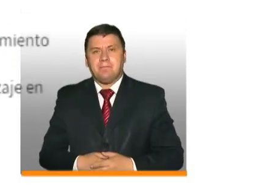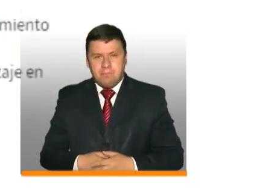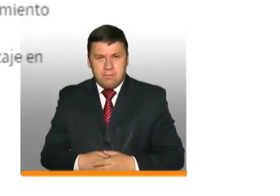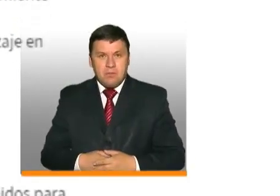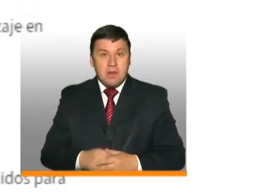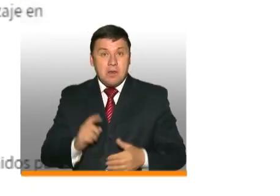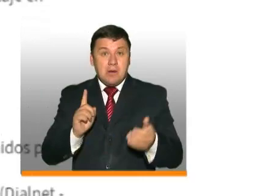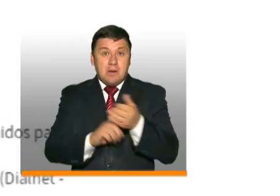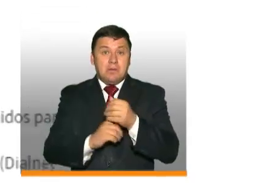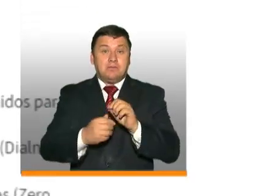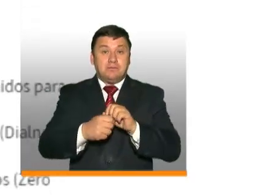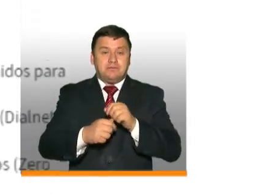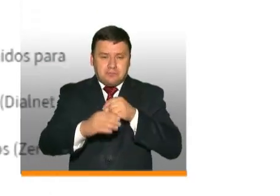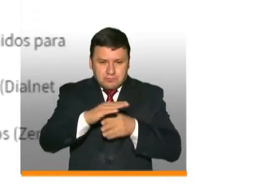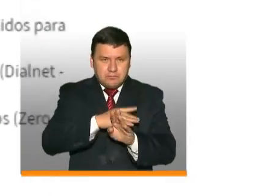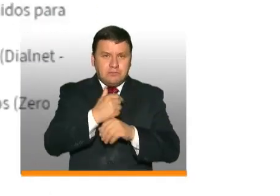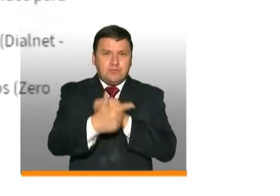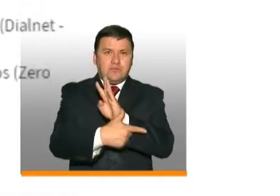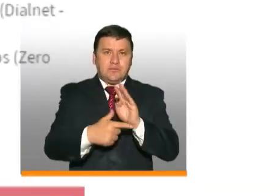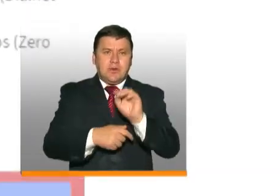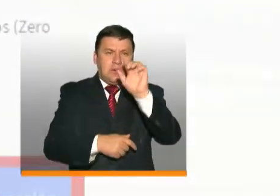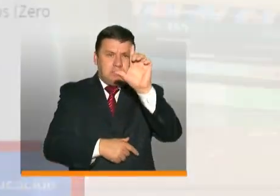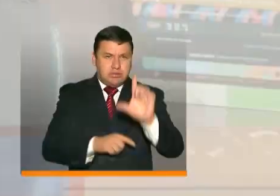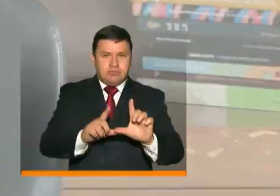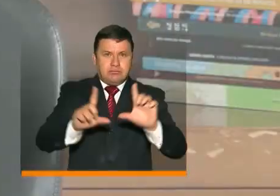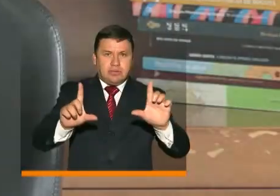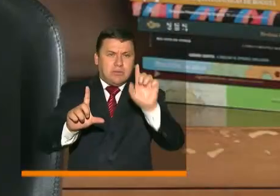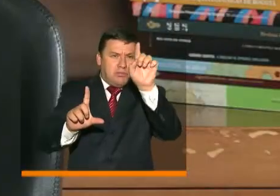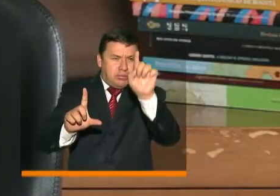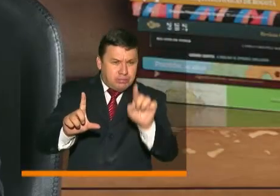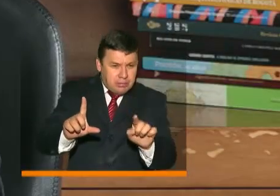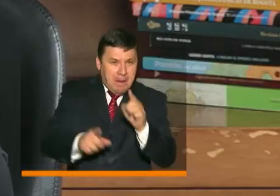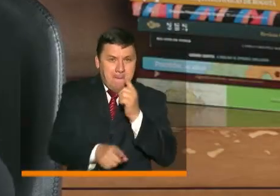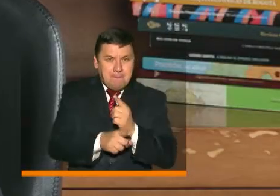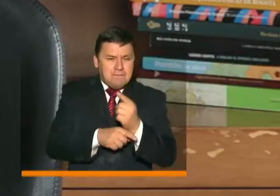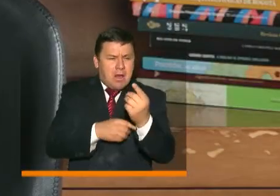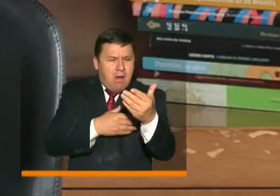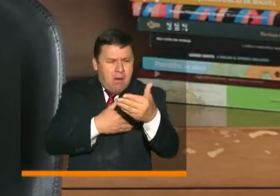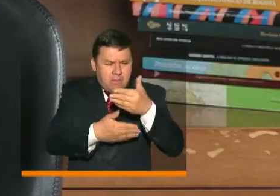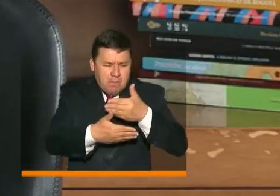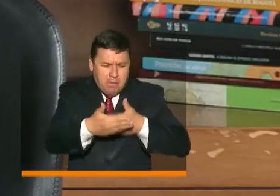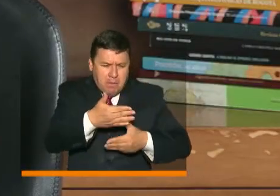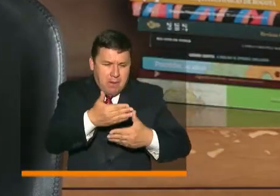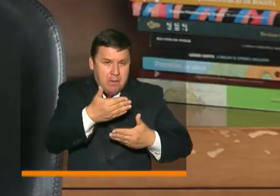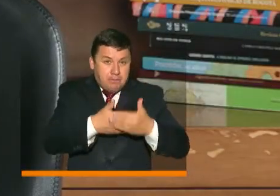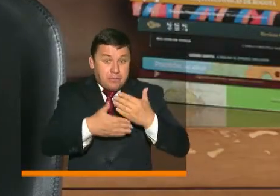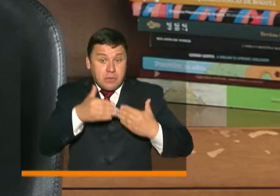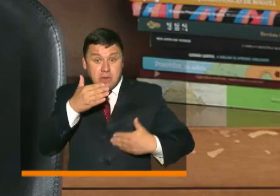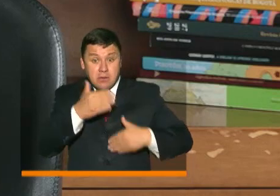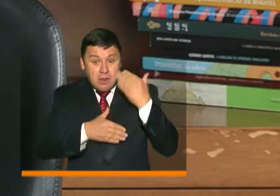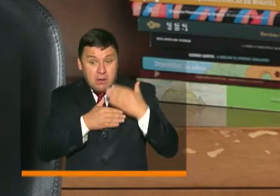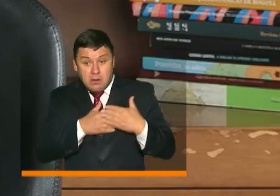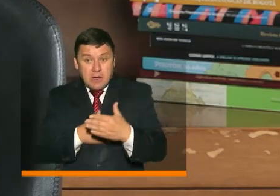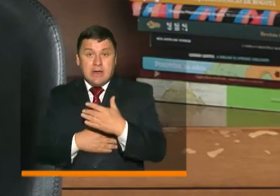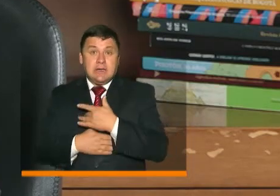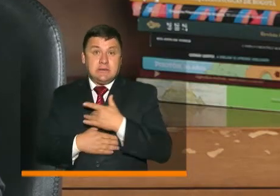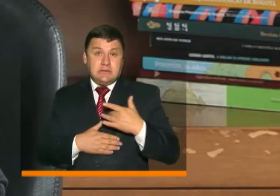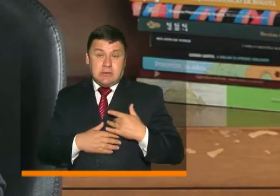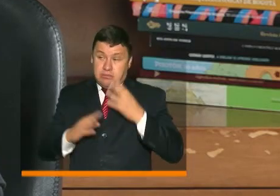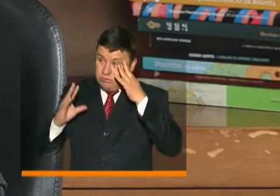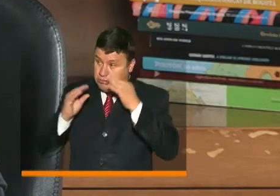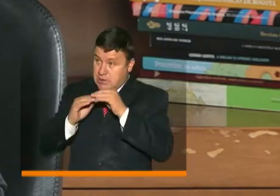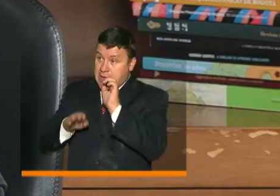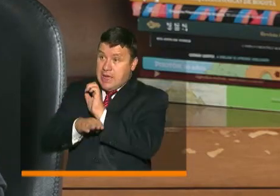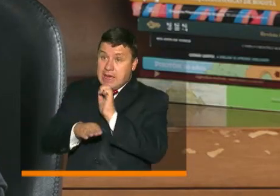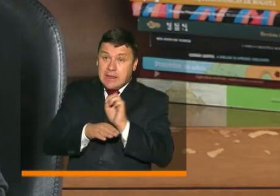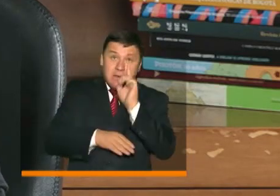pueden encontrar los lineamientos las dos etapas restantes, y es cuando llegue el debido momento, se den las condiciones en materia de salud, lo acuerden las